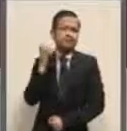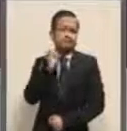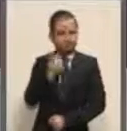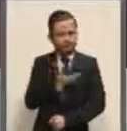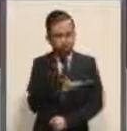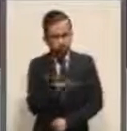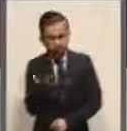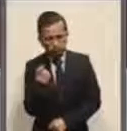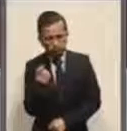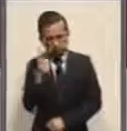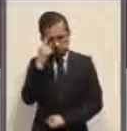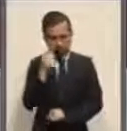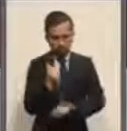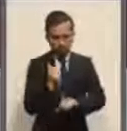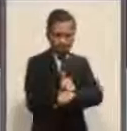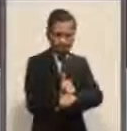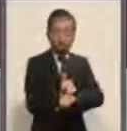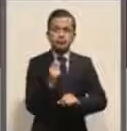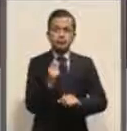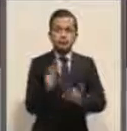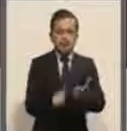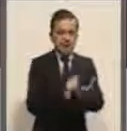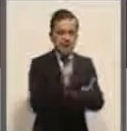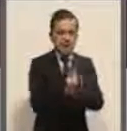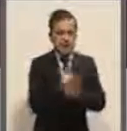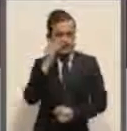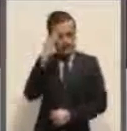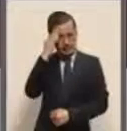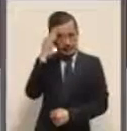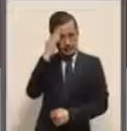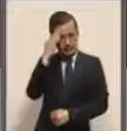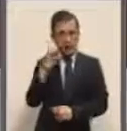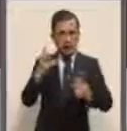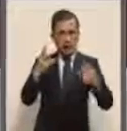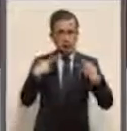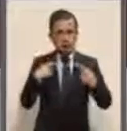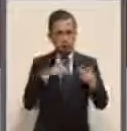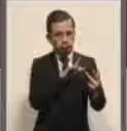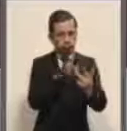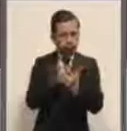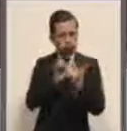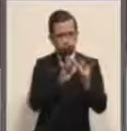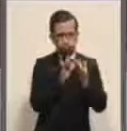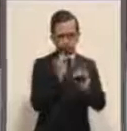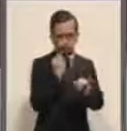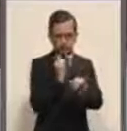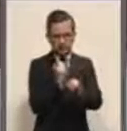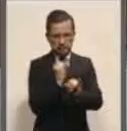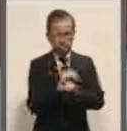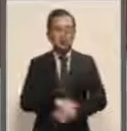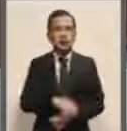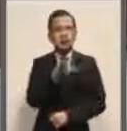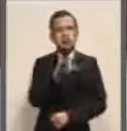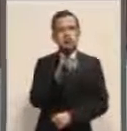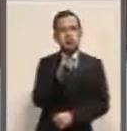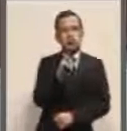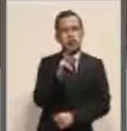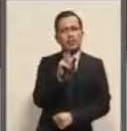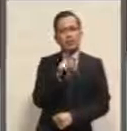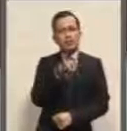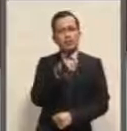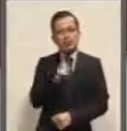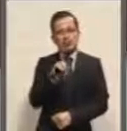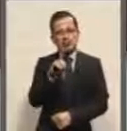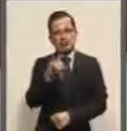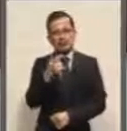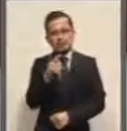Ley General de Ciudadanía Digital, con el objetivo de integrar los avances